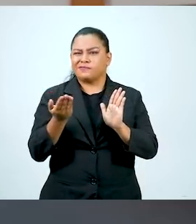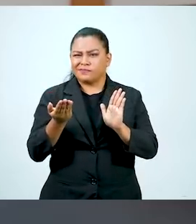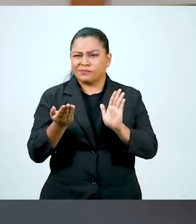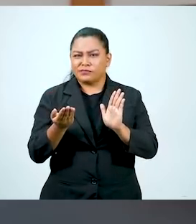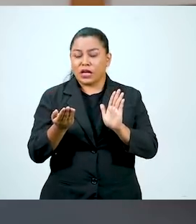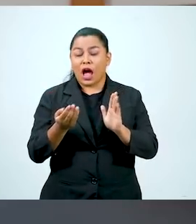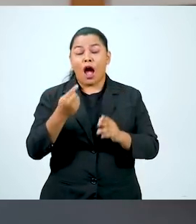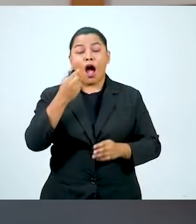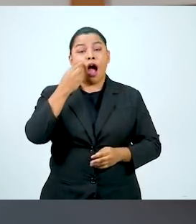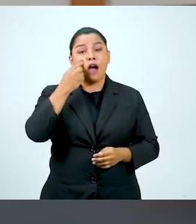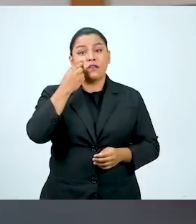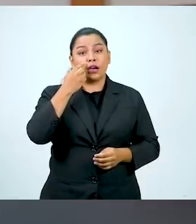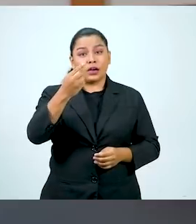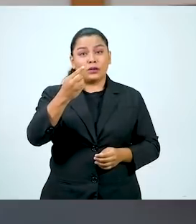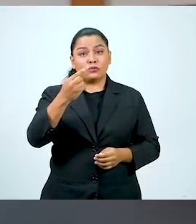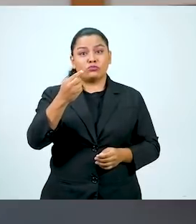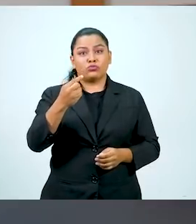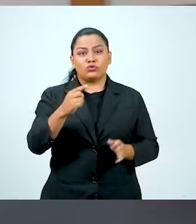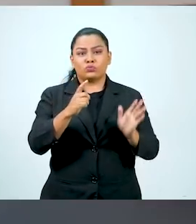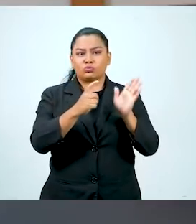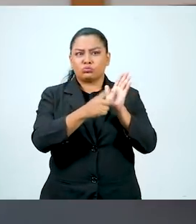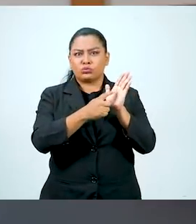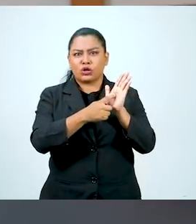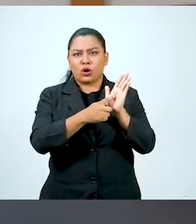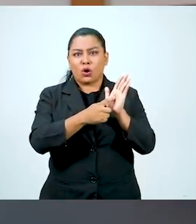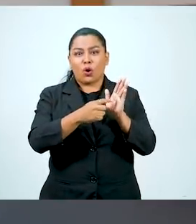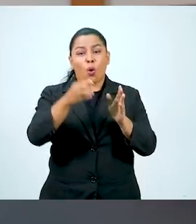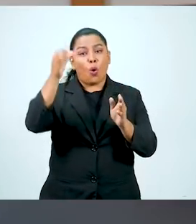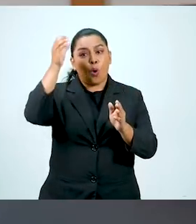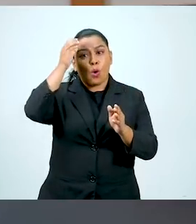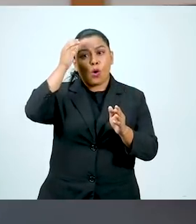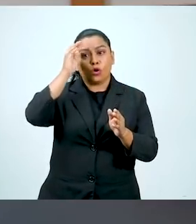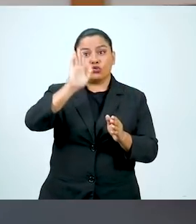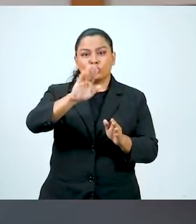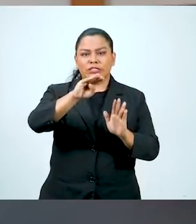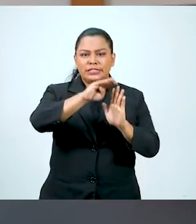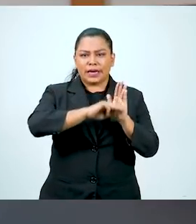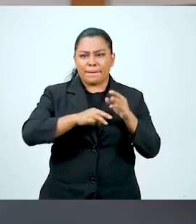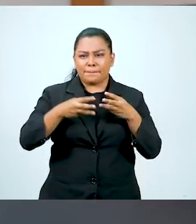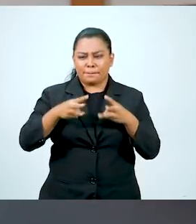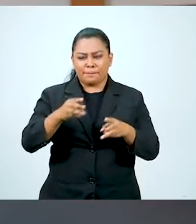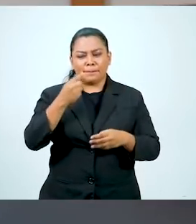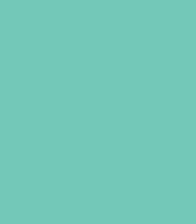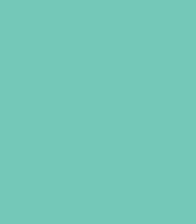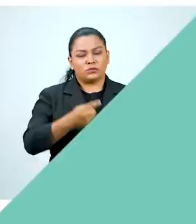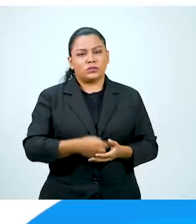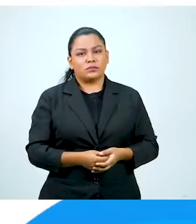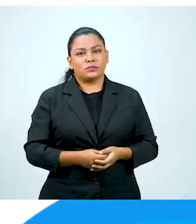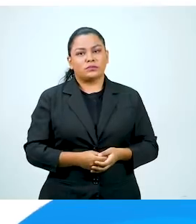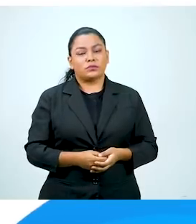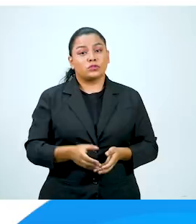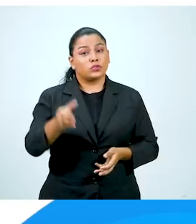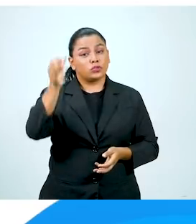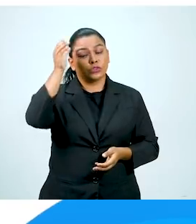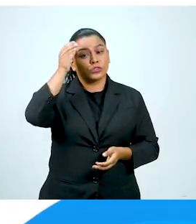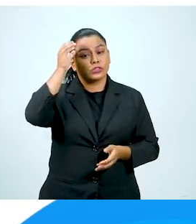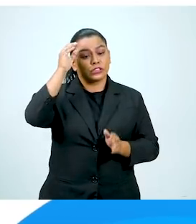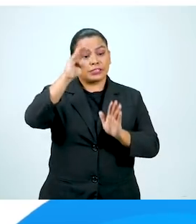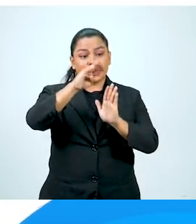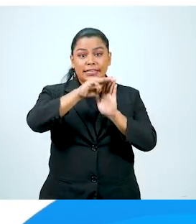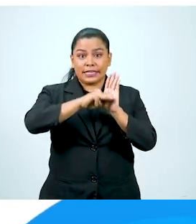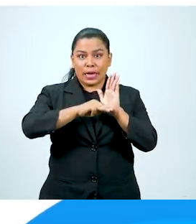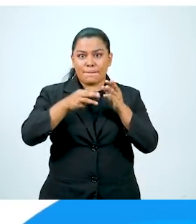metodológica encontrarán la sección Conozca su guía metodológica. Veamos. Conozca su